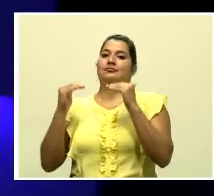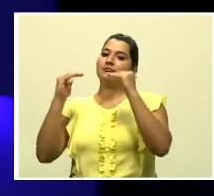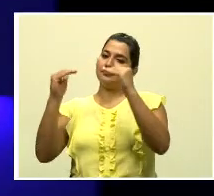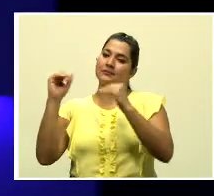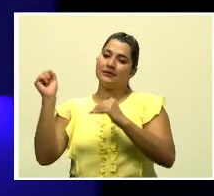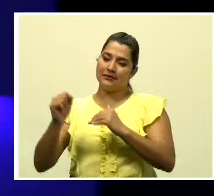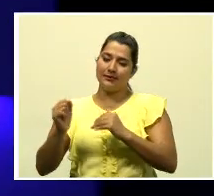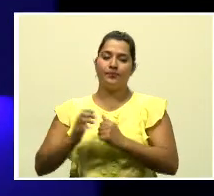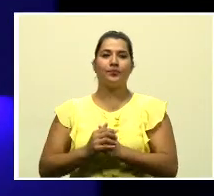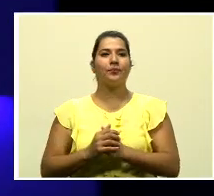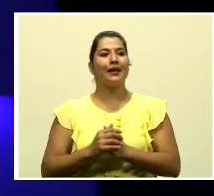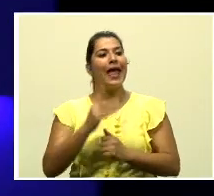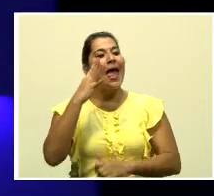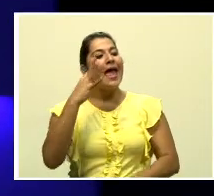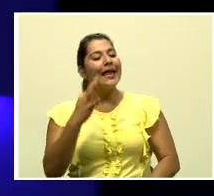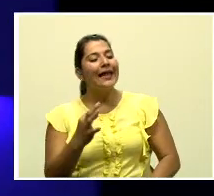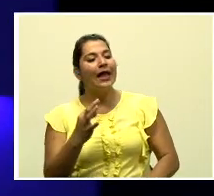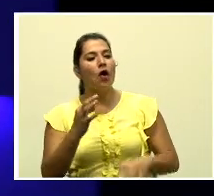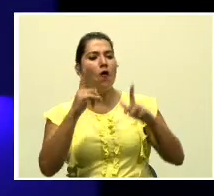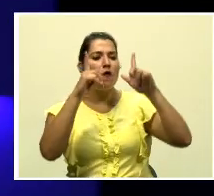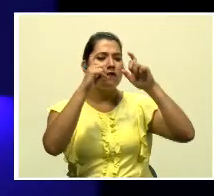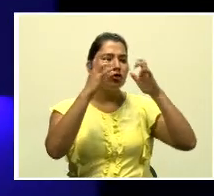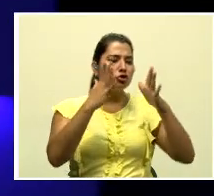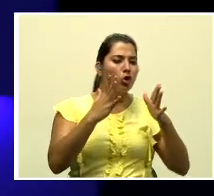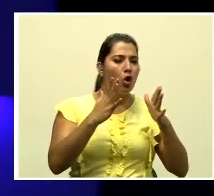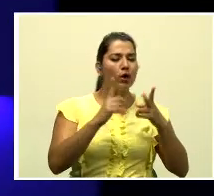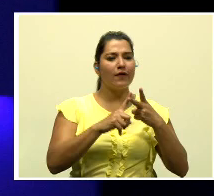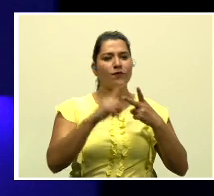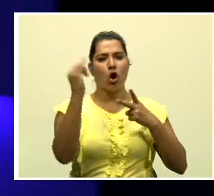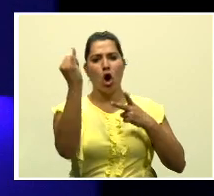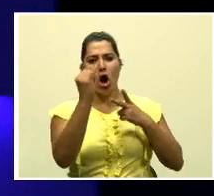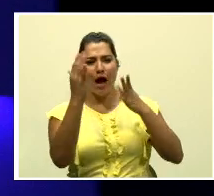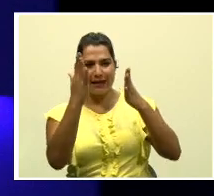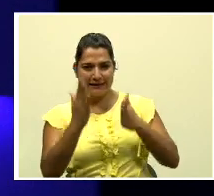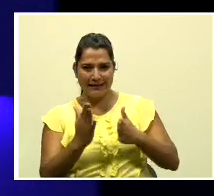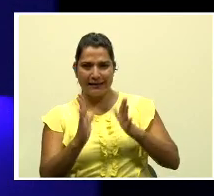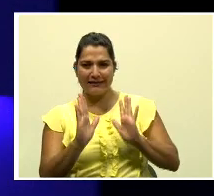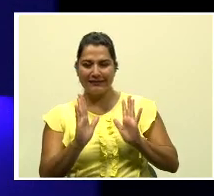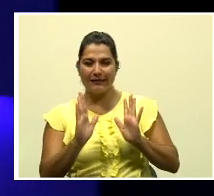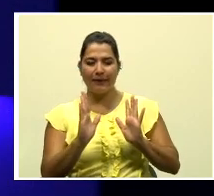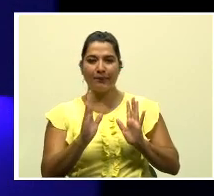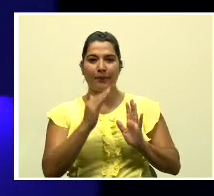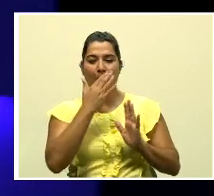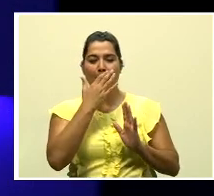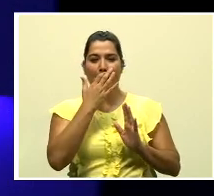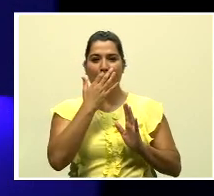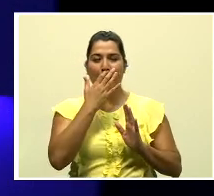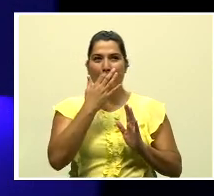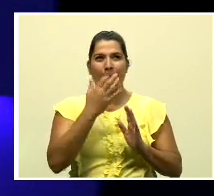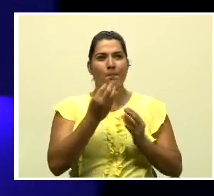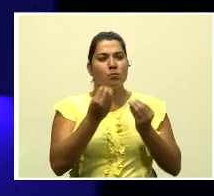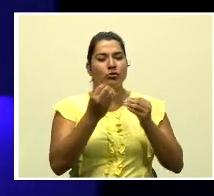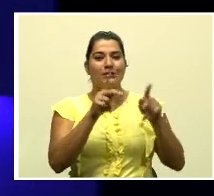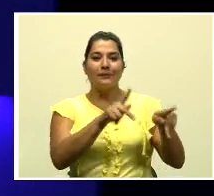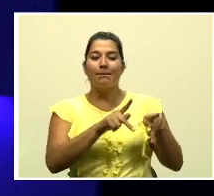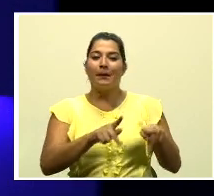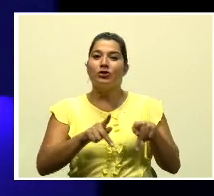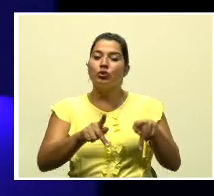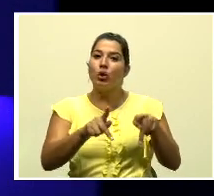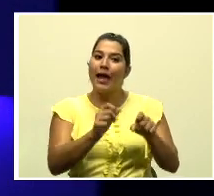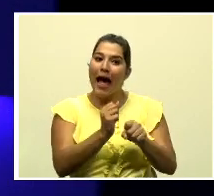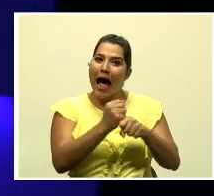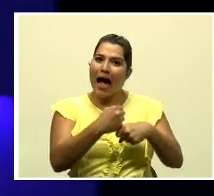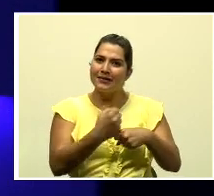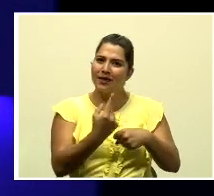hay fotógrafos, artistas, en distintas ramas de la expresión, personas que hacen un